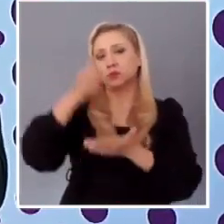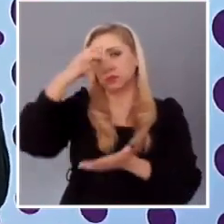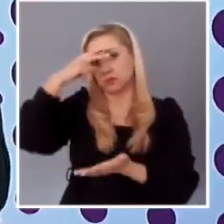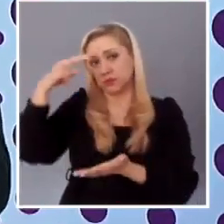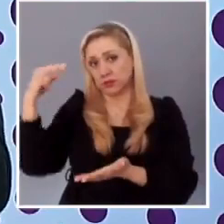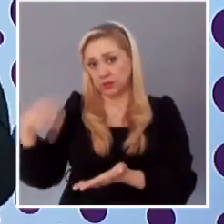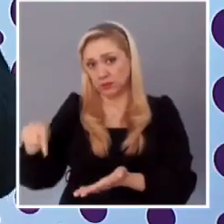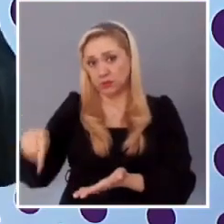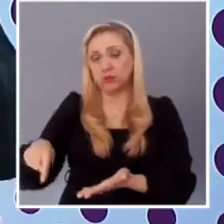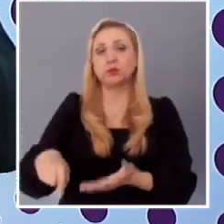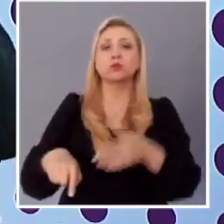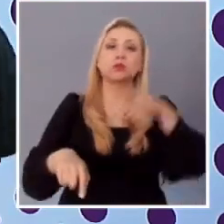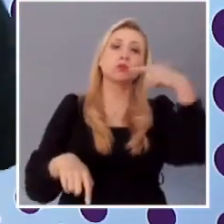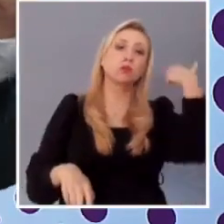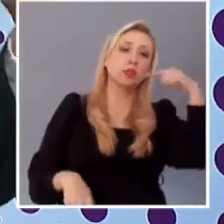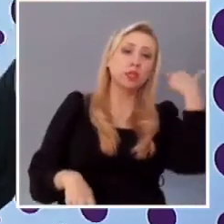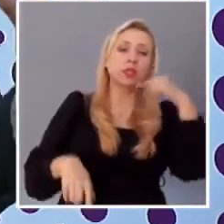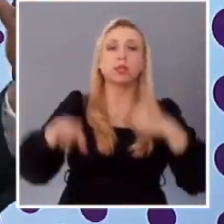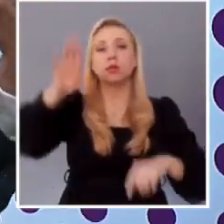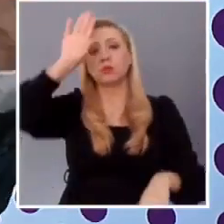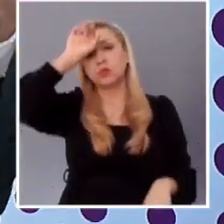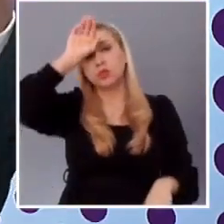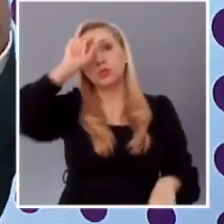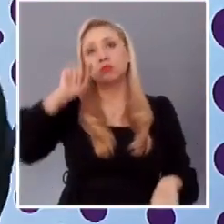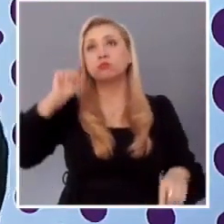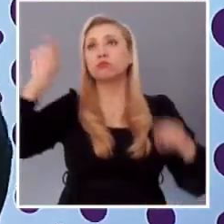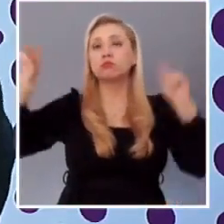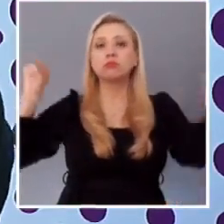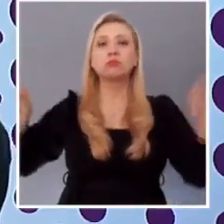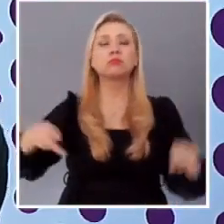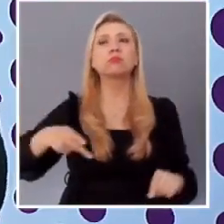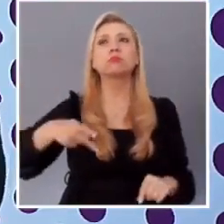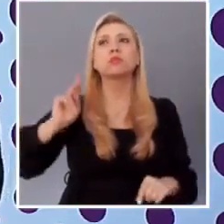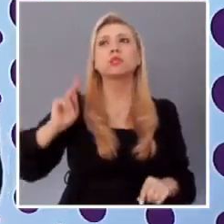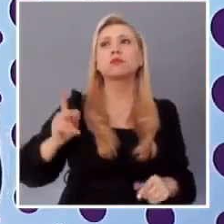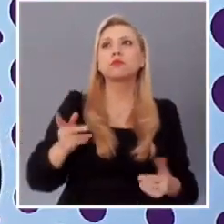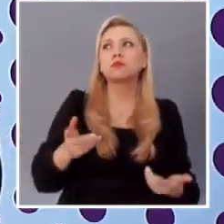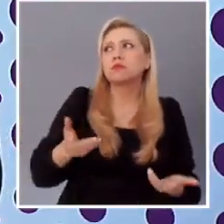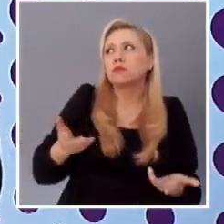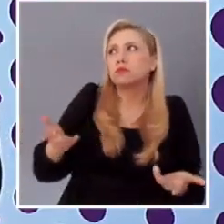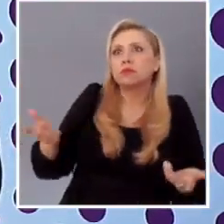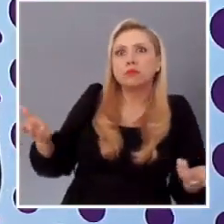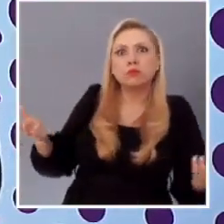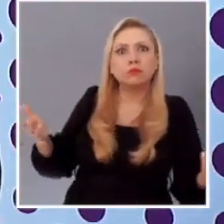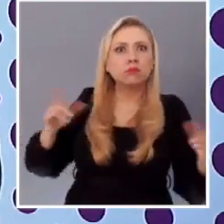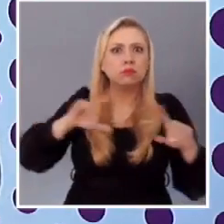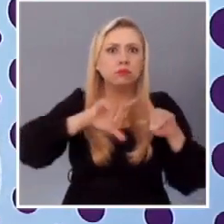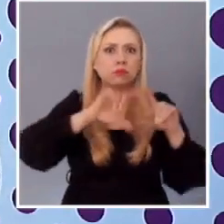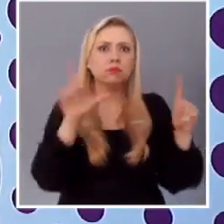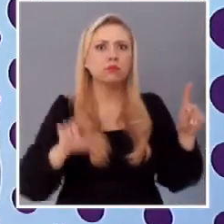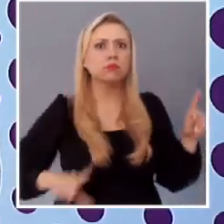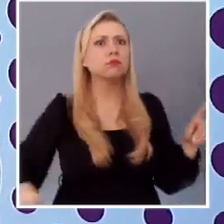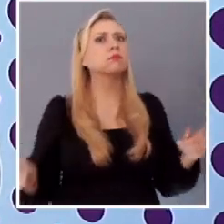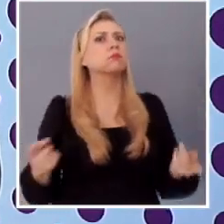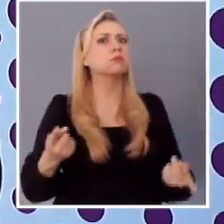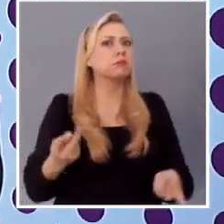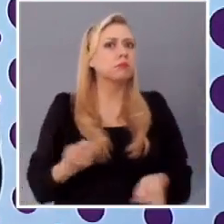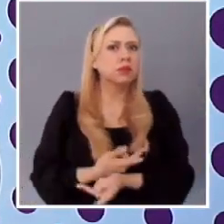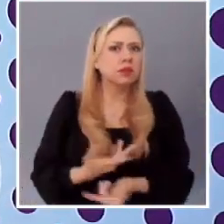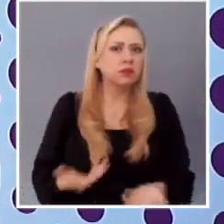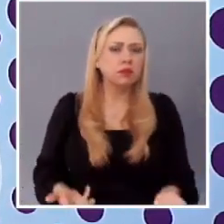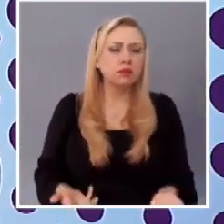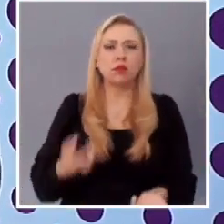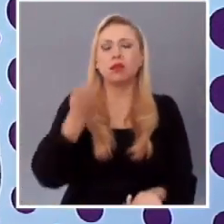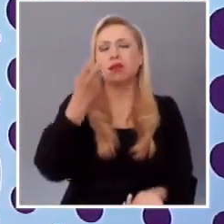Monterrey, lo cual deja desprotegido a la mayor parte del territorio nacional. Esa es justamente una evidencia de por qué